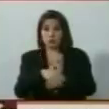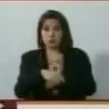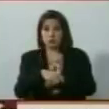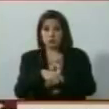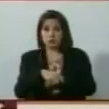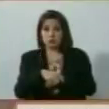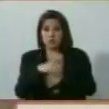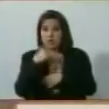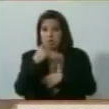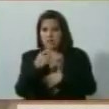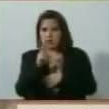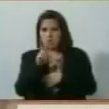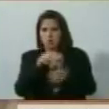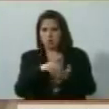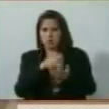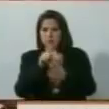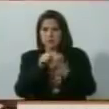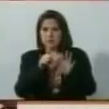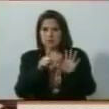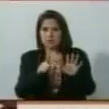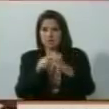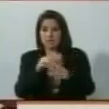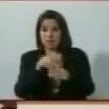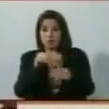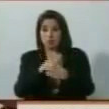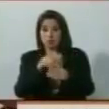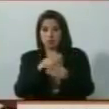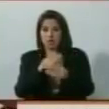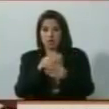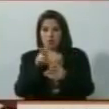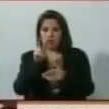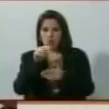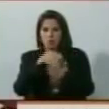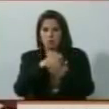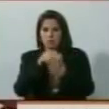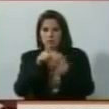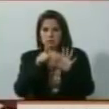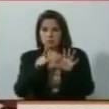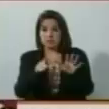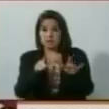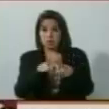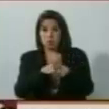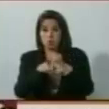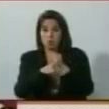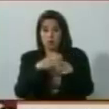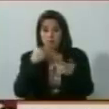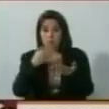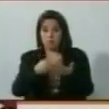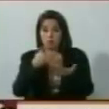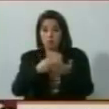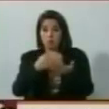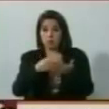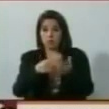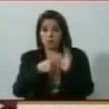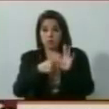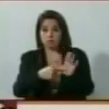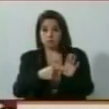dijo en el 2006, el que vote por Hugo Chávez está votando por el socialismo. Fue una propuesta presentada al país.